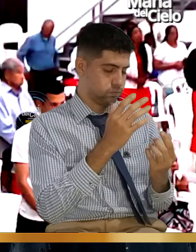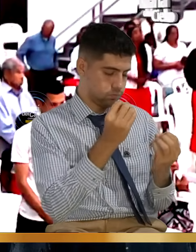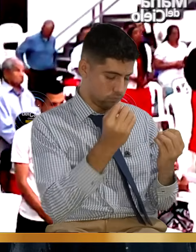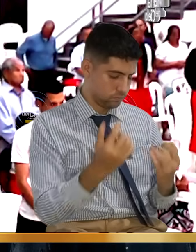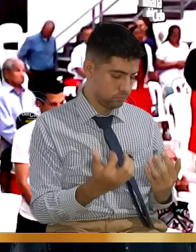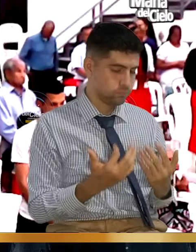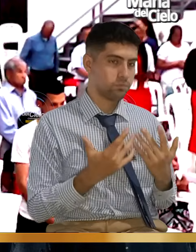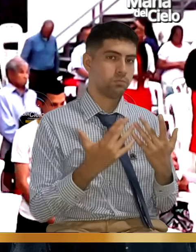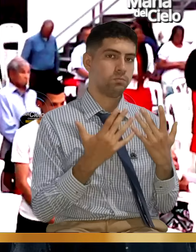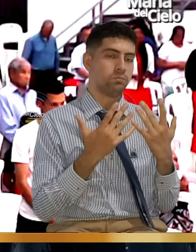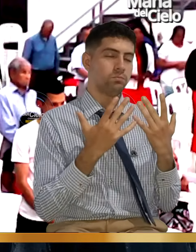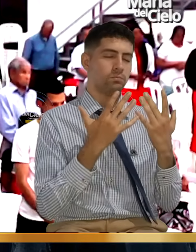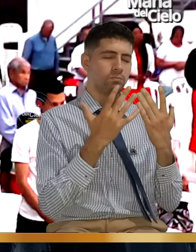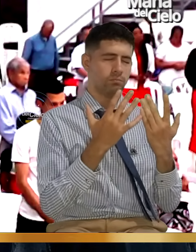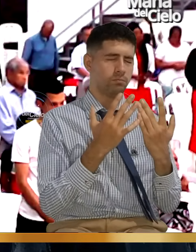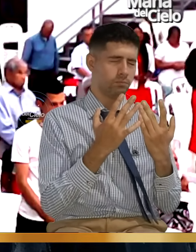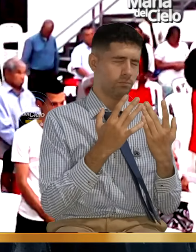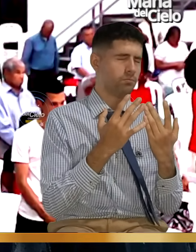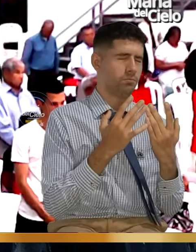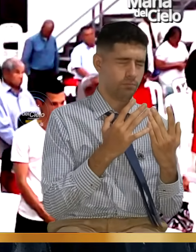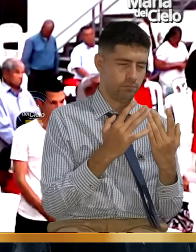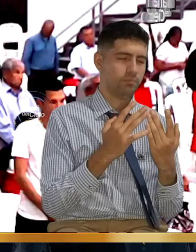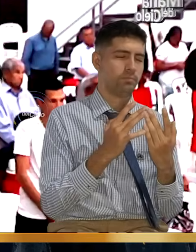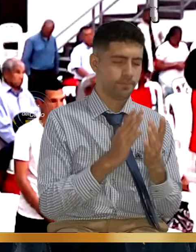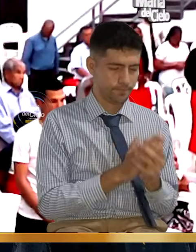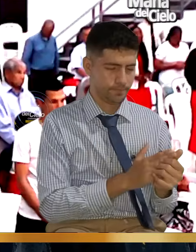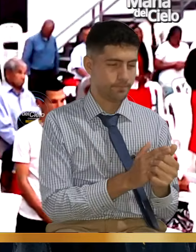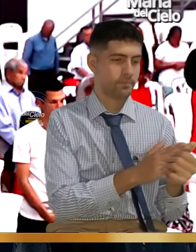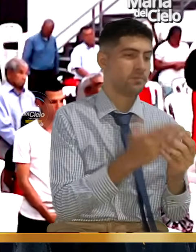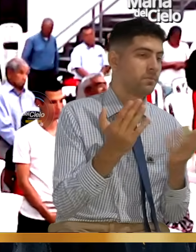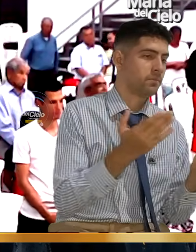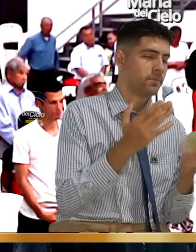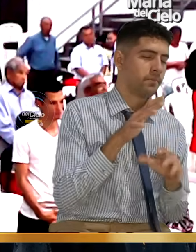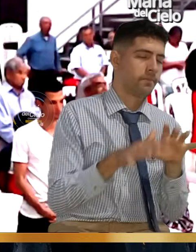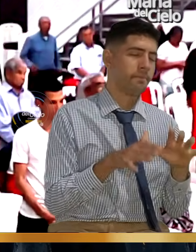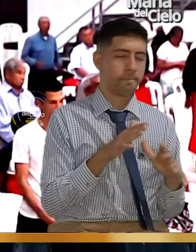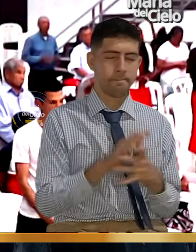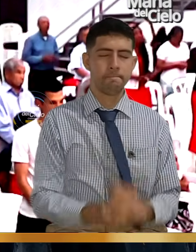Amén. Por lado y lado, métase y tendrá historias.